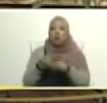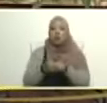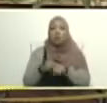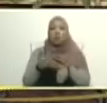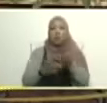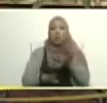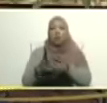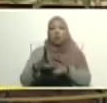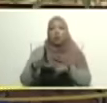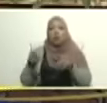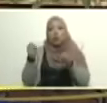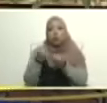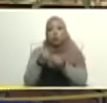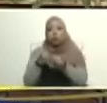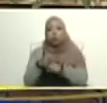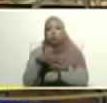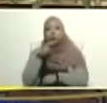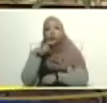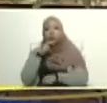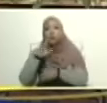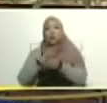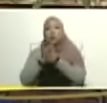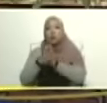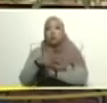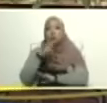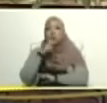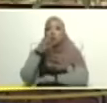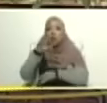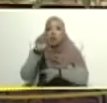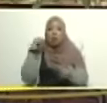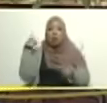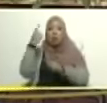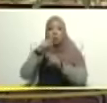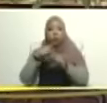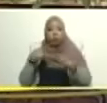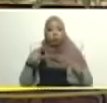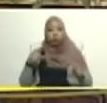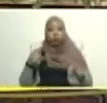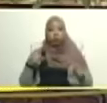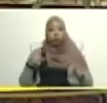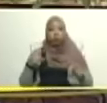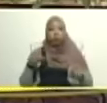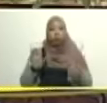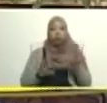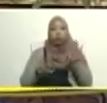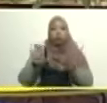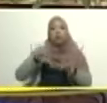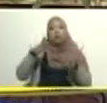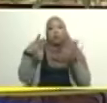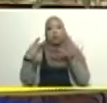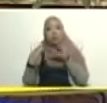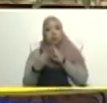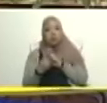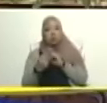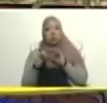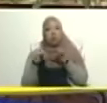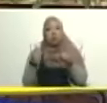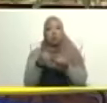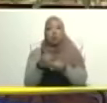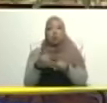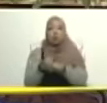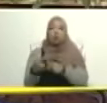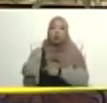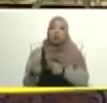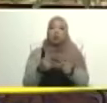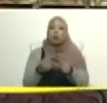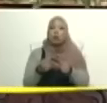origen minero que están depredando la selva amazónica. Sustituir esas economías ilícitas por